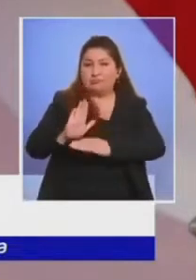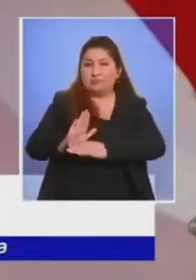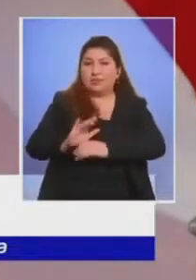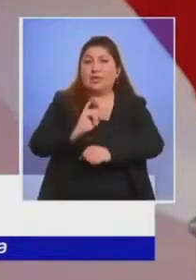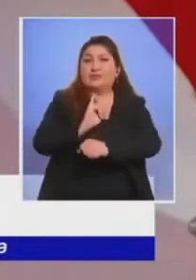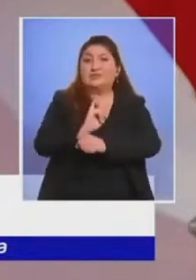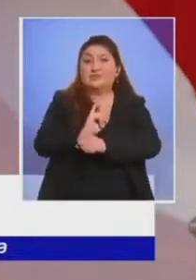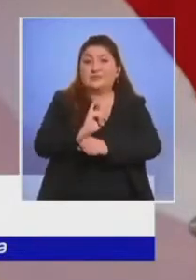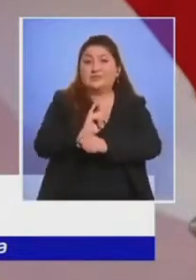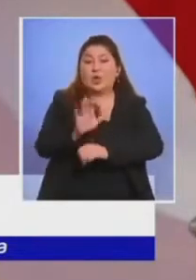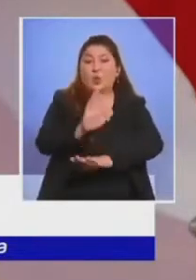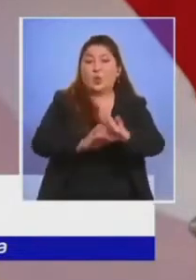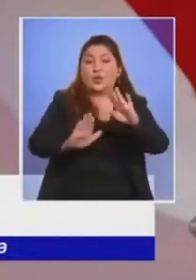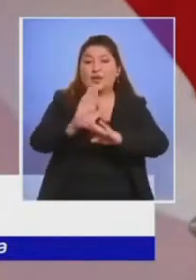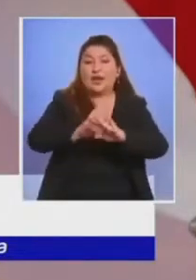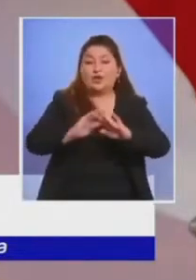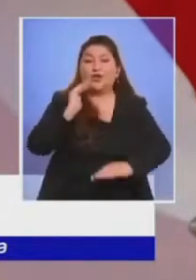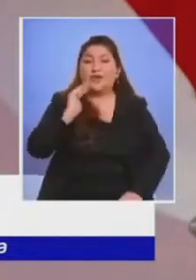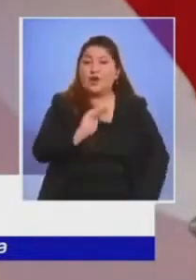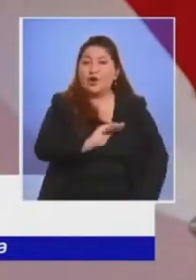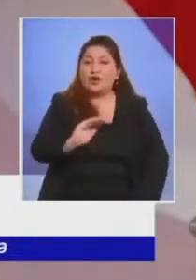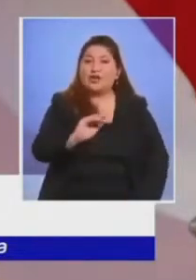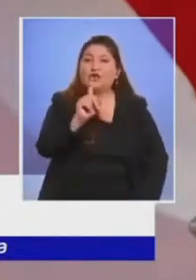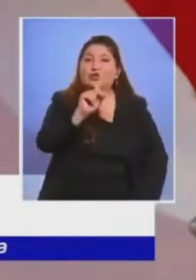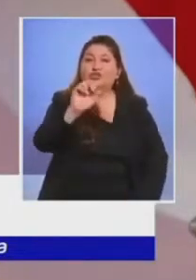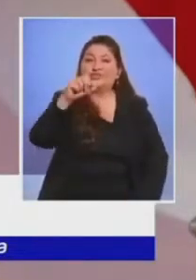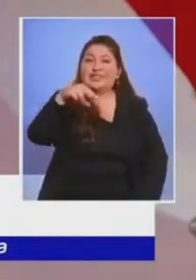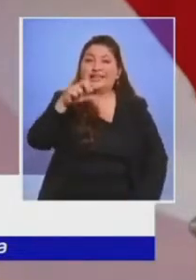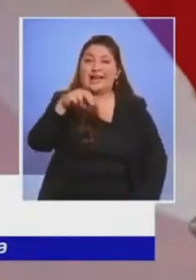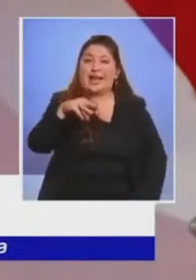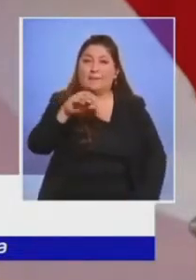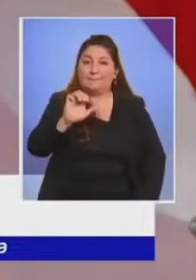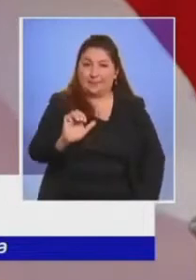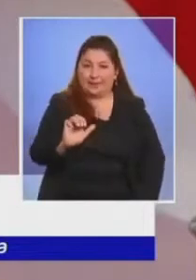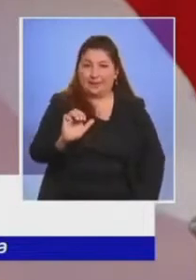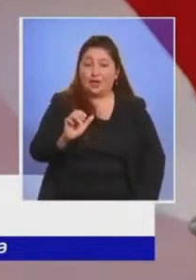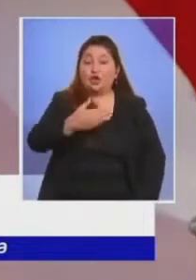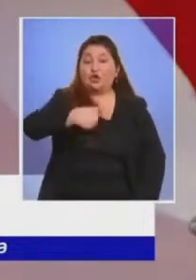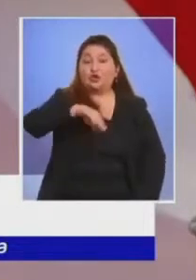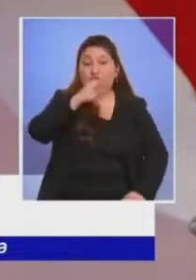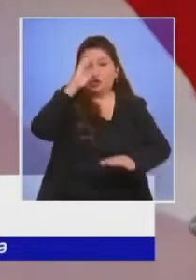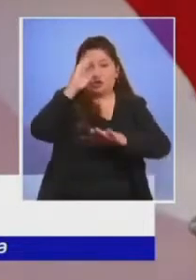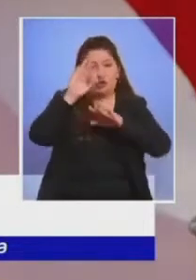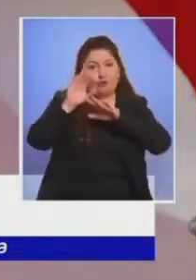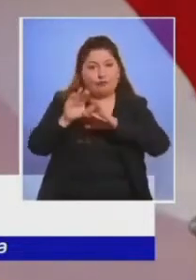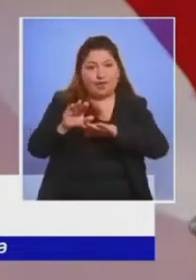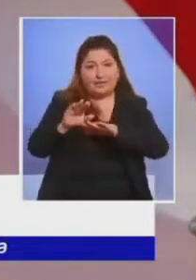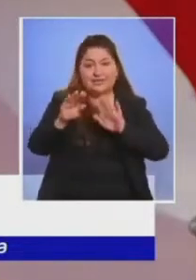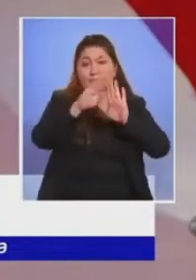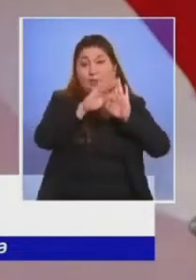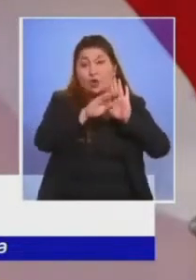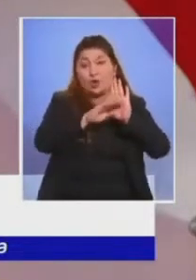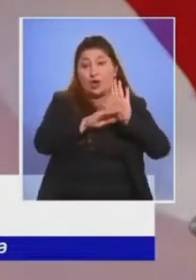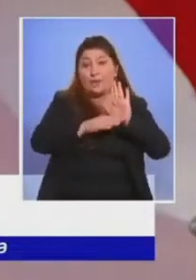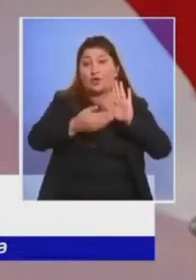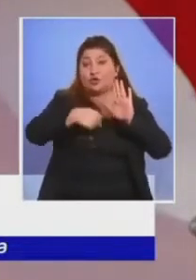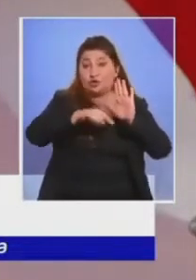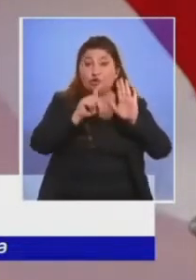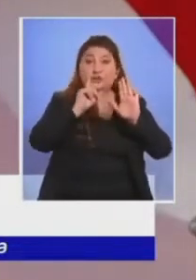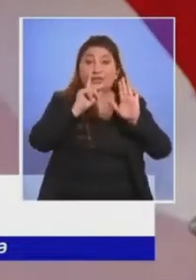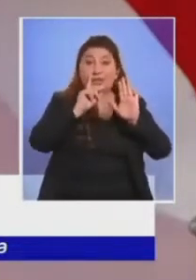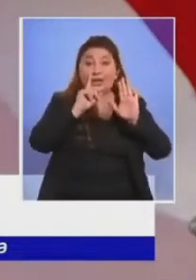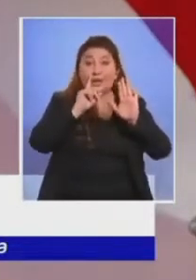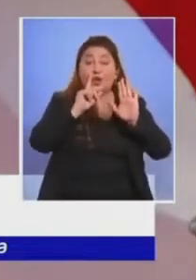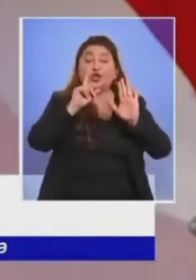cuidado infantil, como lo es la red del SENAME. Nosotros tenemos plena confianza en que este programa que hemos presentado no solo va a contar con el apoyo